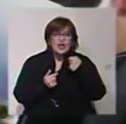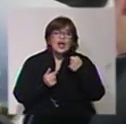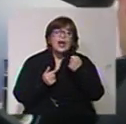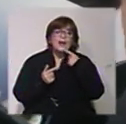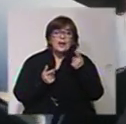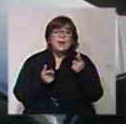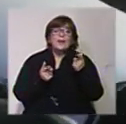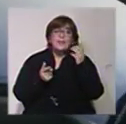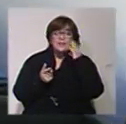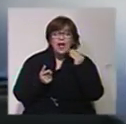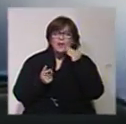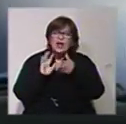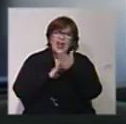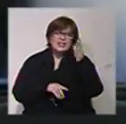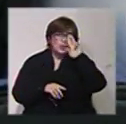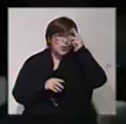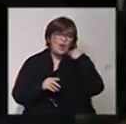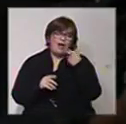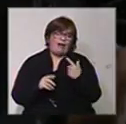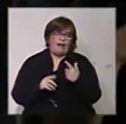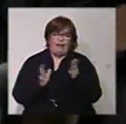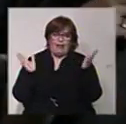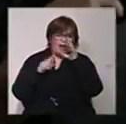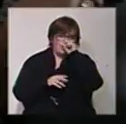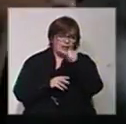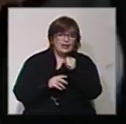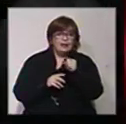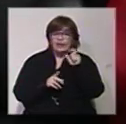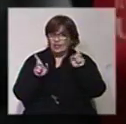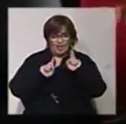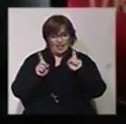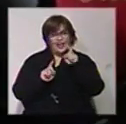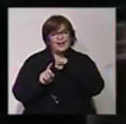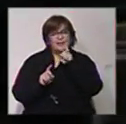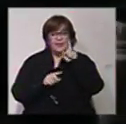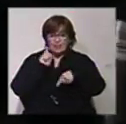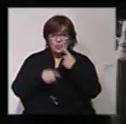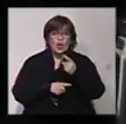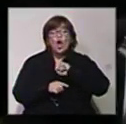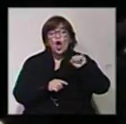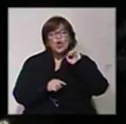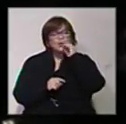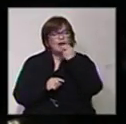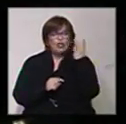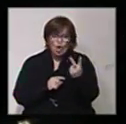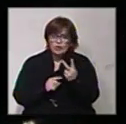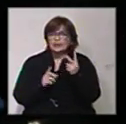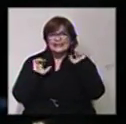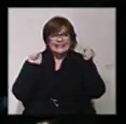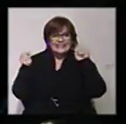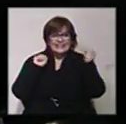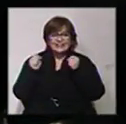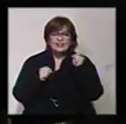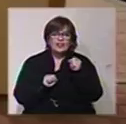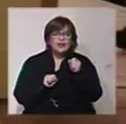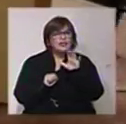Se quiere matar. No, mentira. Y lo mismo con después cuando le ganamos con los dos goles de Suárez, que era para ponerse como loco, estaba el Diego Bairro como loco y yo le